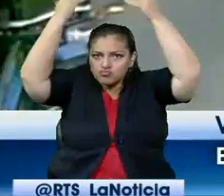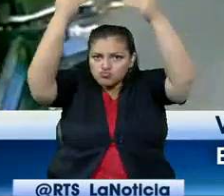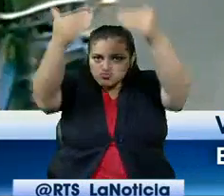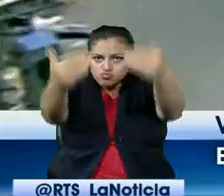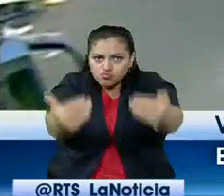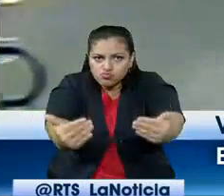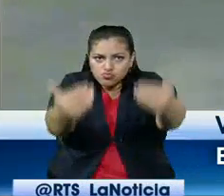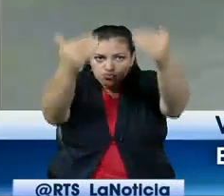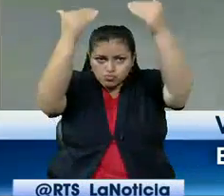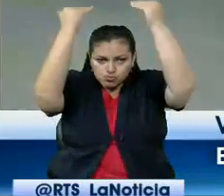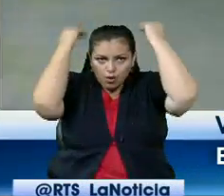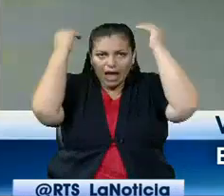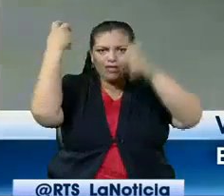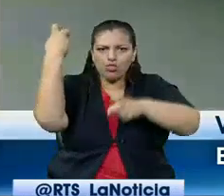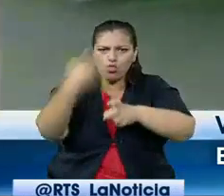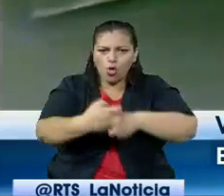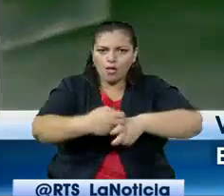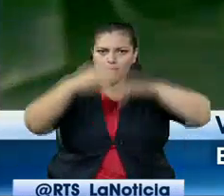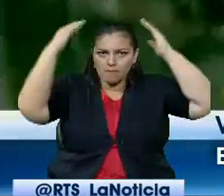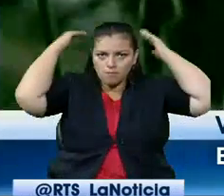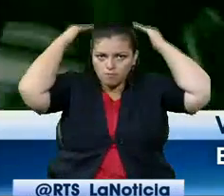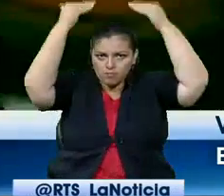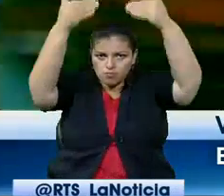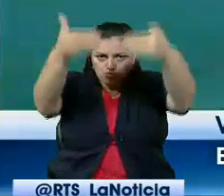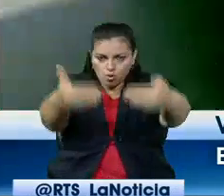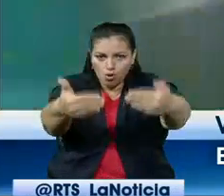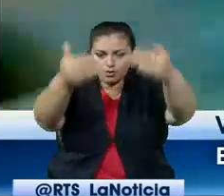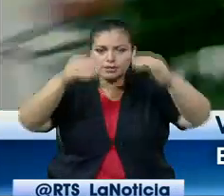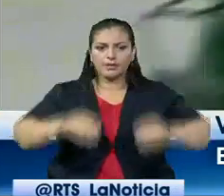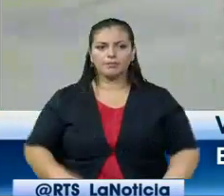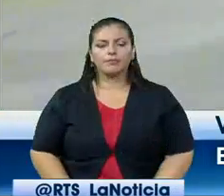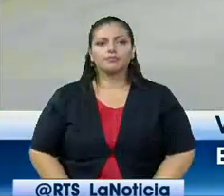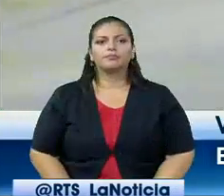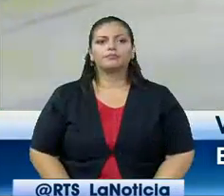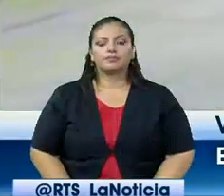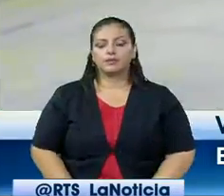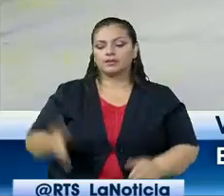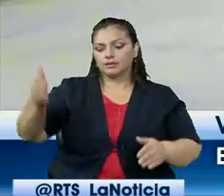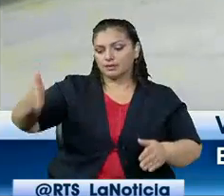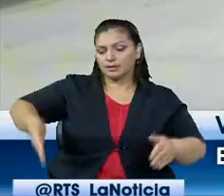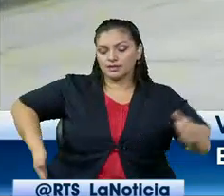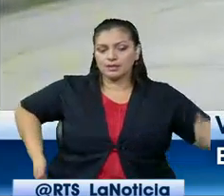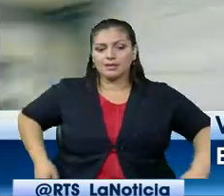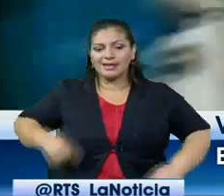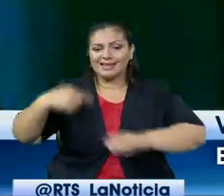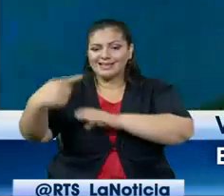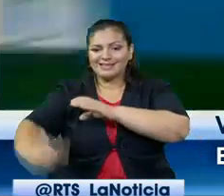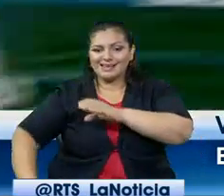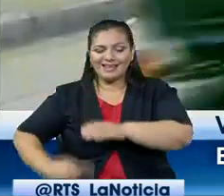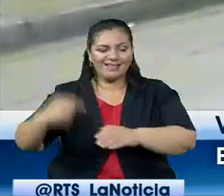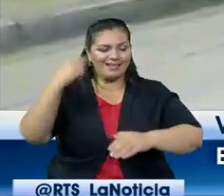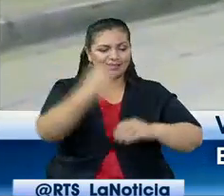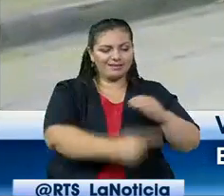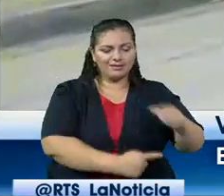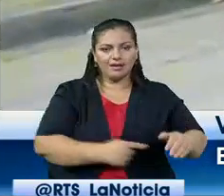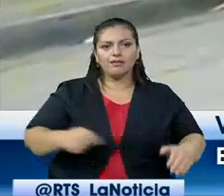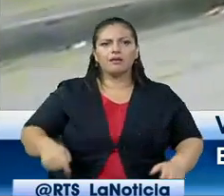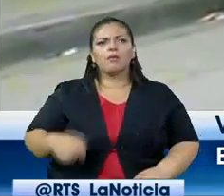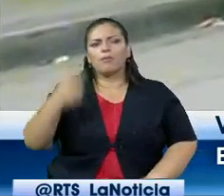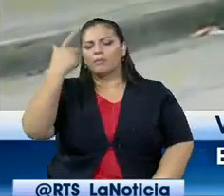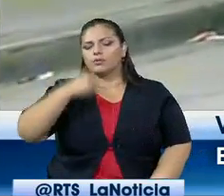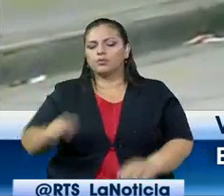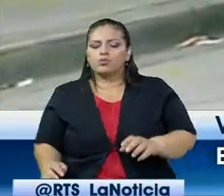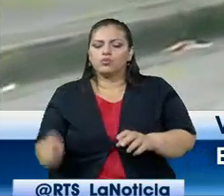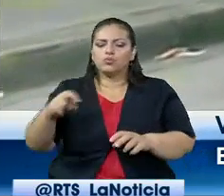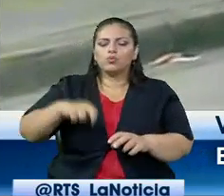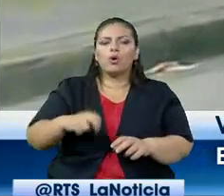cerrados en el interior para que el usuario no se tropiece con las llantas, etcétera. Son pequeñas cosas que tienen que estar ellos cumpliendo